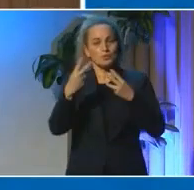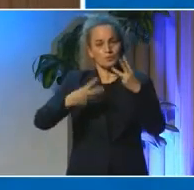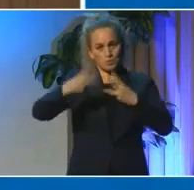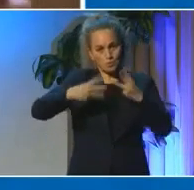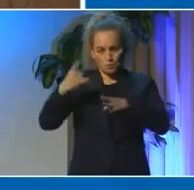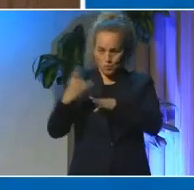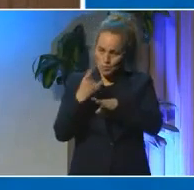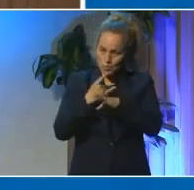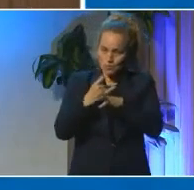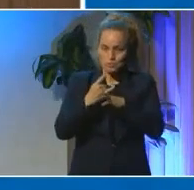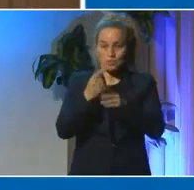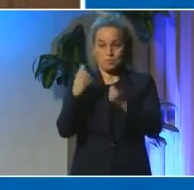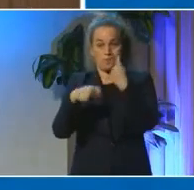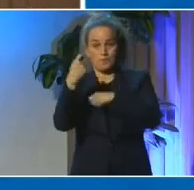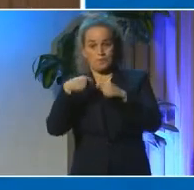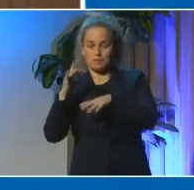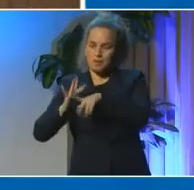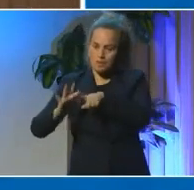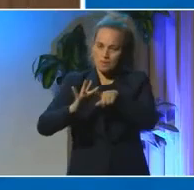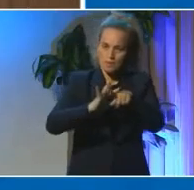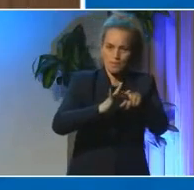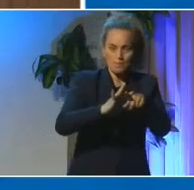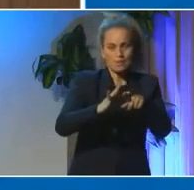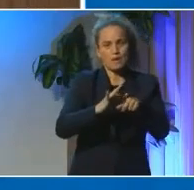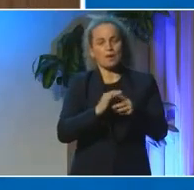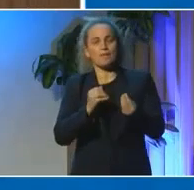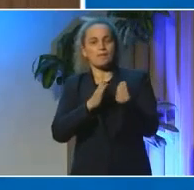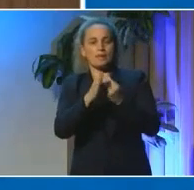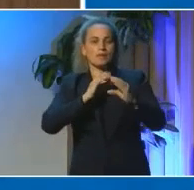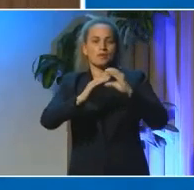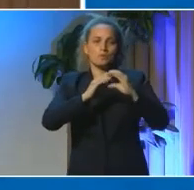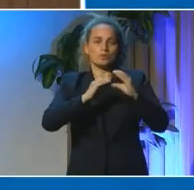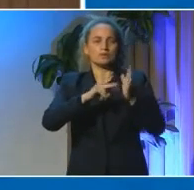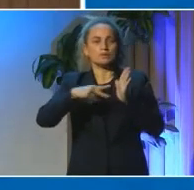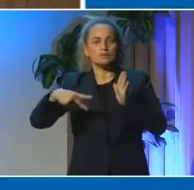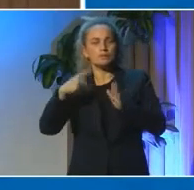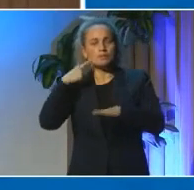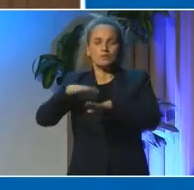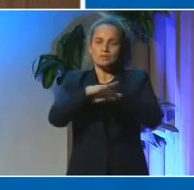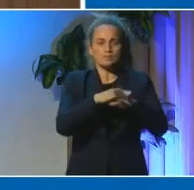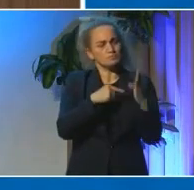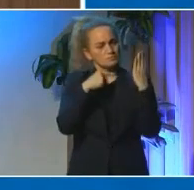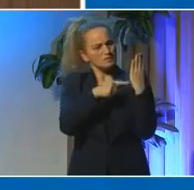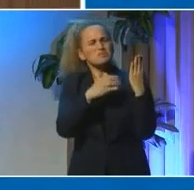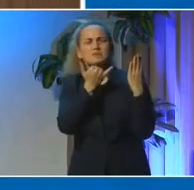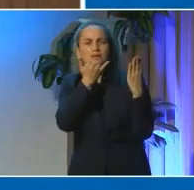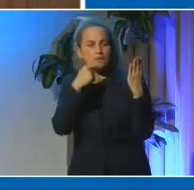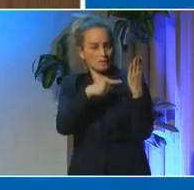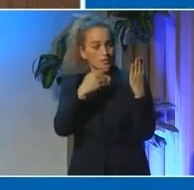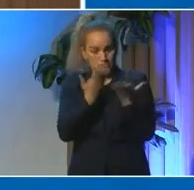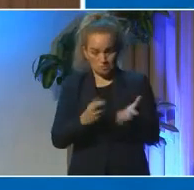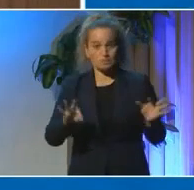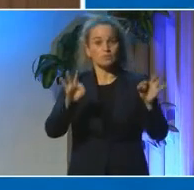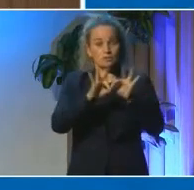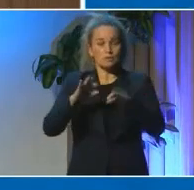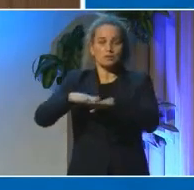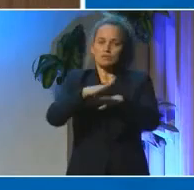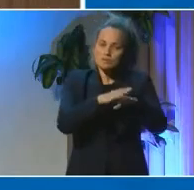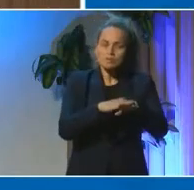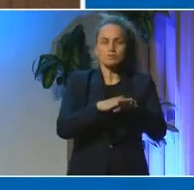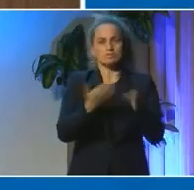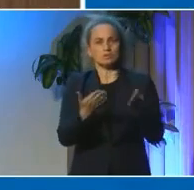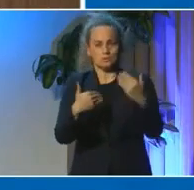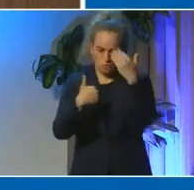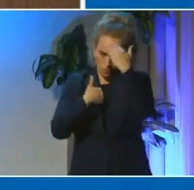usamos en el modelo de negocio que implementamos en la en la telecomunicación qué pasa con ese dispositivo móvil La idea es que seamos lo